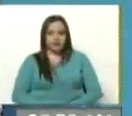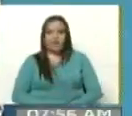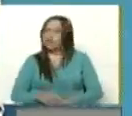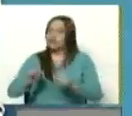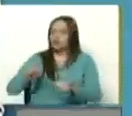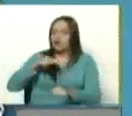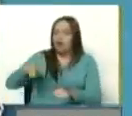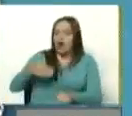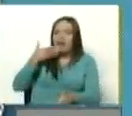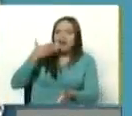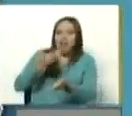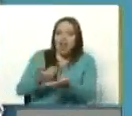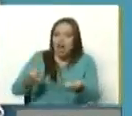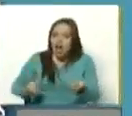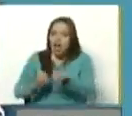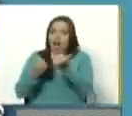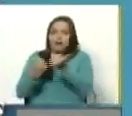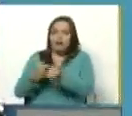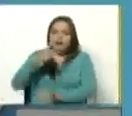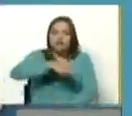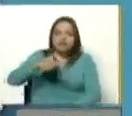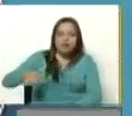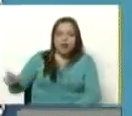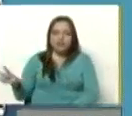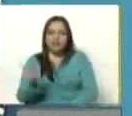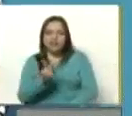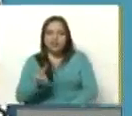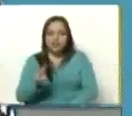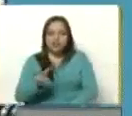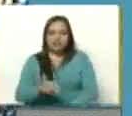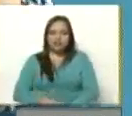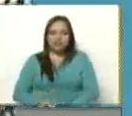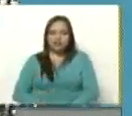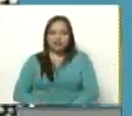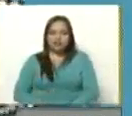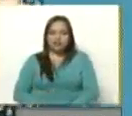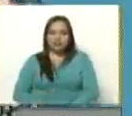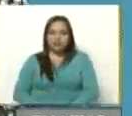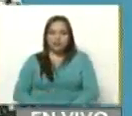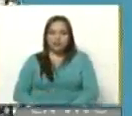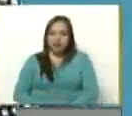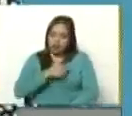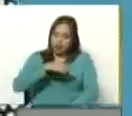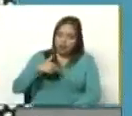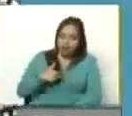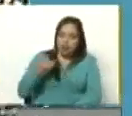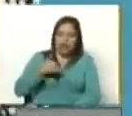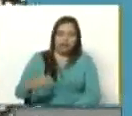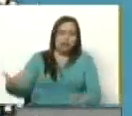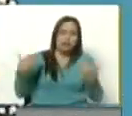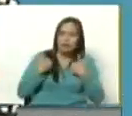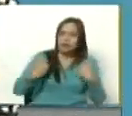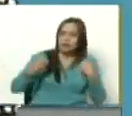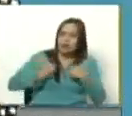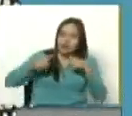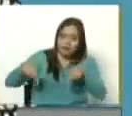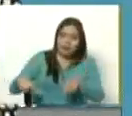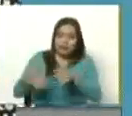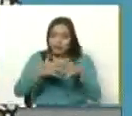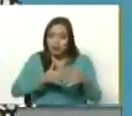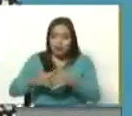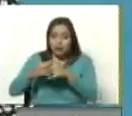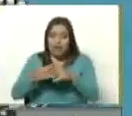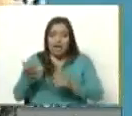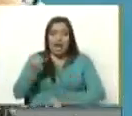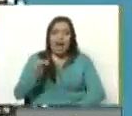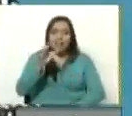agradecemos la solidaridad de los venezolanos a nosotros que sufrimos también el